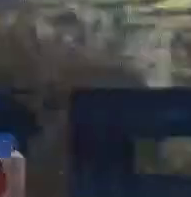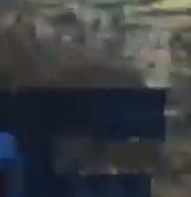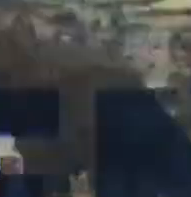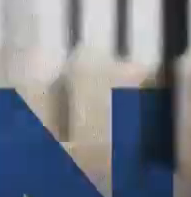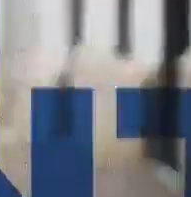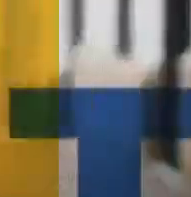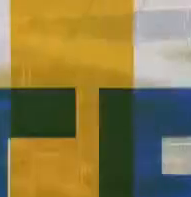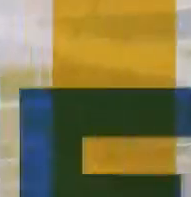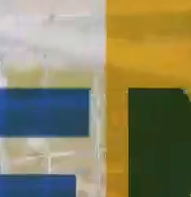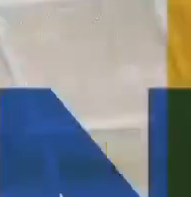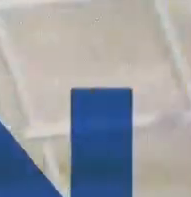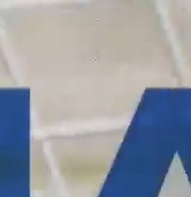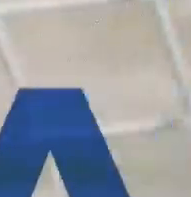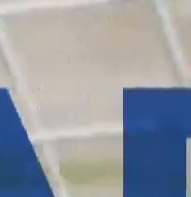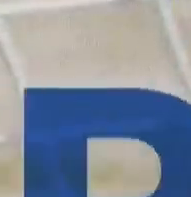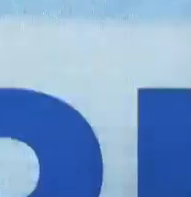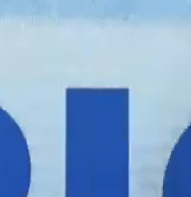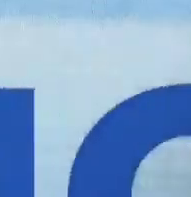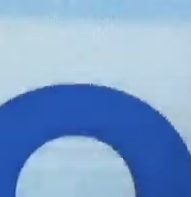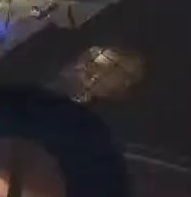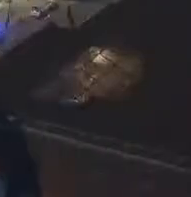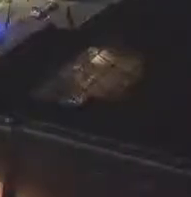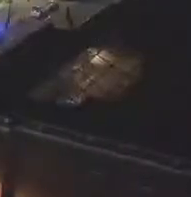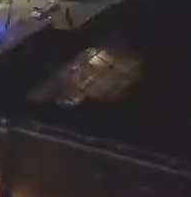Imagina el futuro si nos unimos.